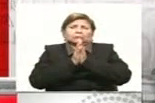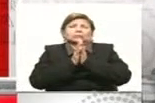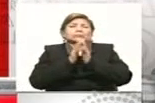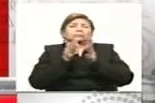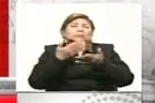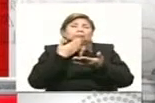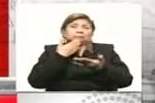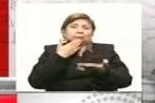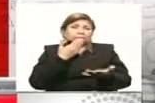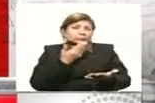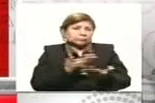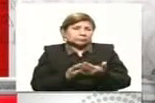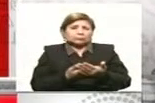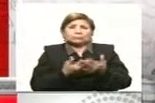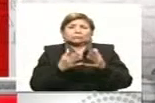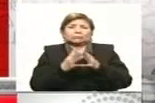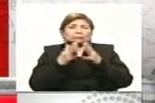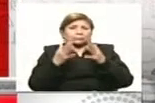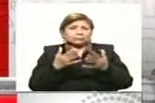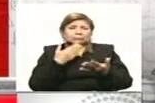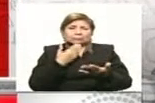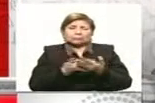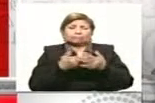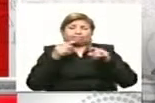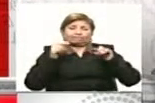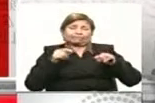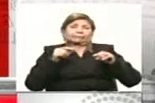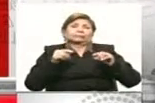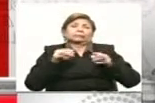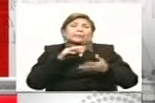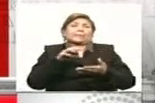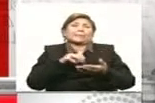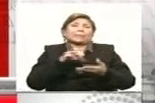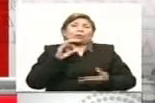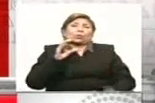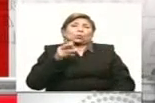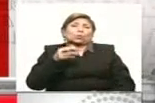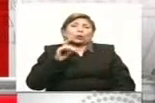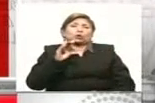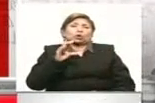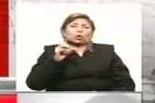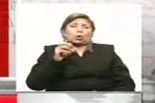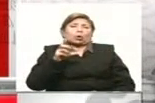yo le agradecería bastante que en este centro de salud del distrito de Huachocolpa